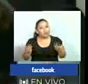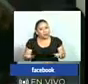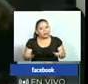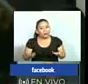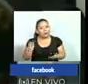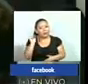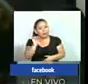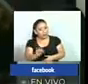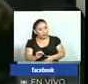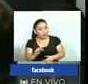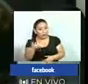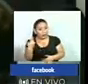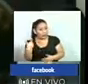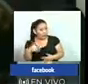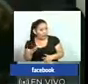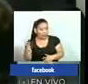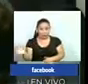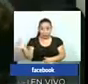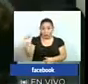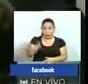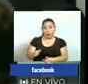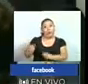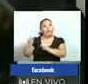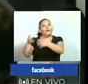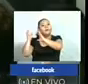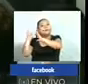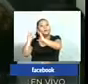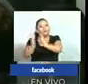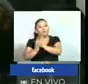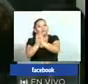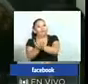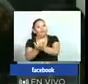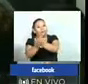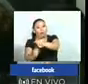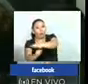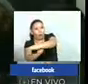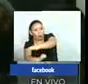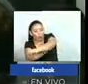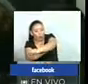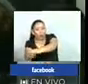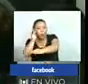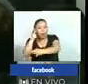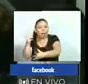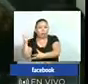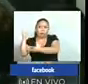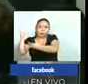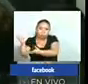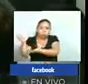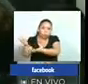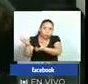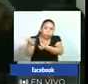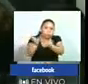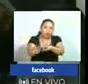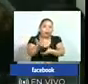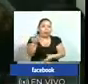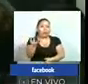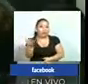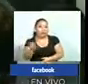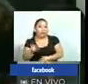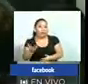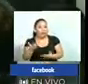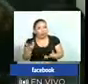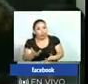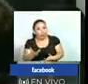Esa fue ya la fecha de entrada al puerto de Acajutla es una cantidad grande de grano lo tuvieron que detener